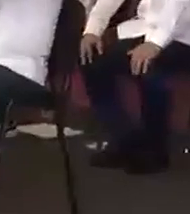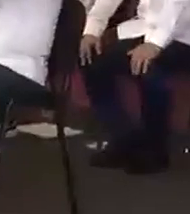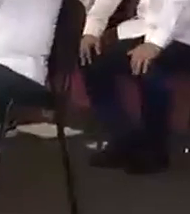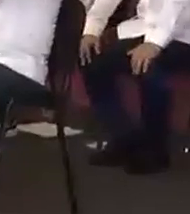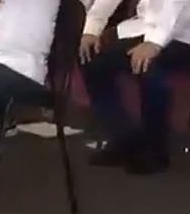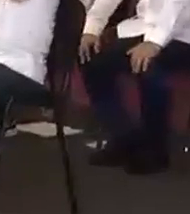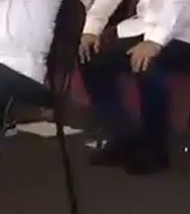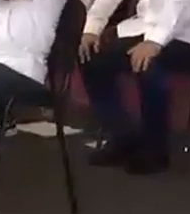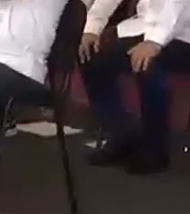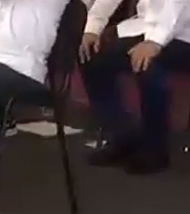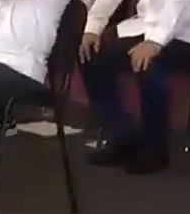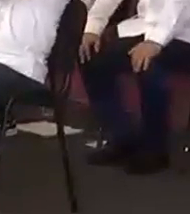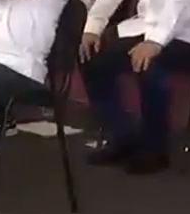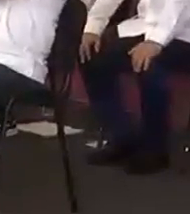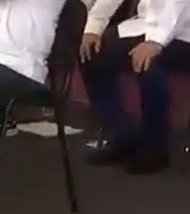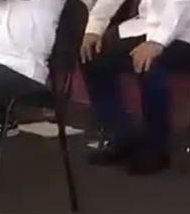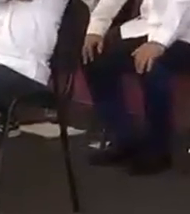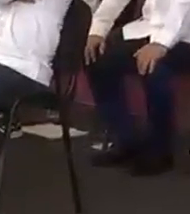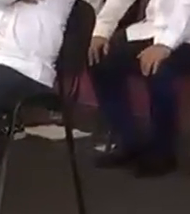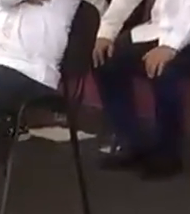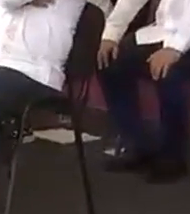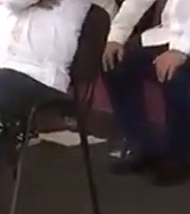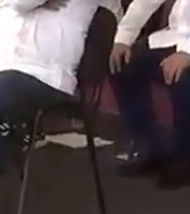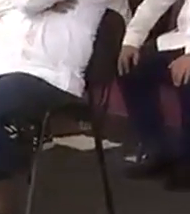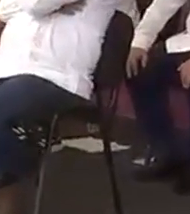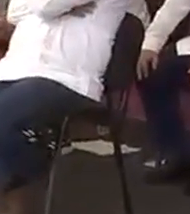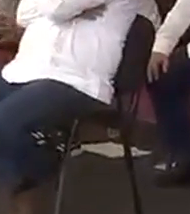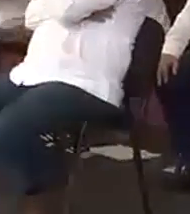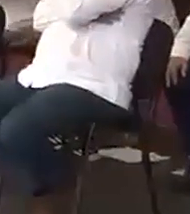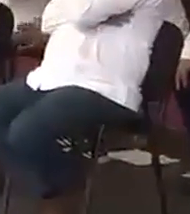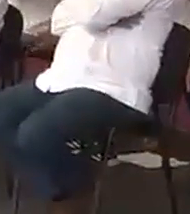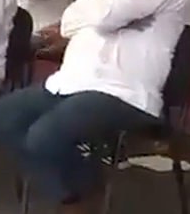Gobierno de México, Ariadna Montiel Reyes.